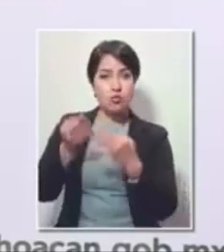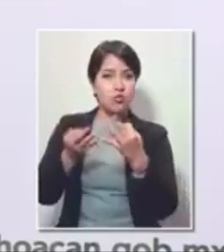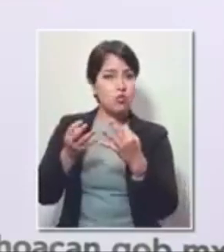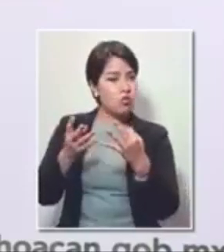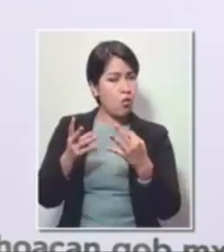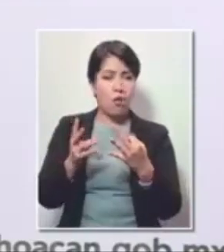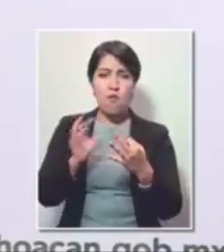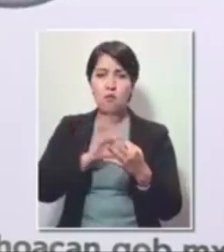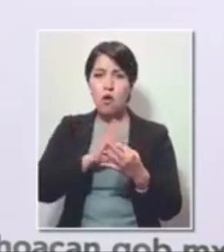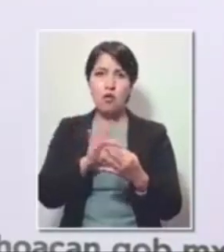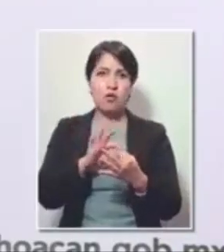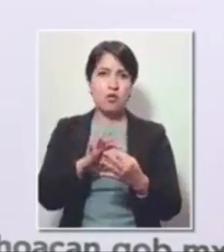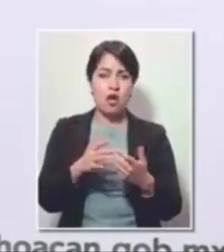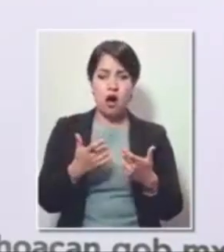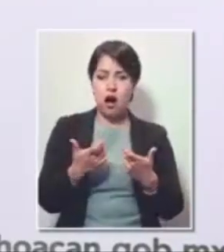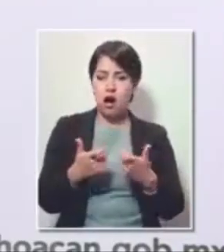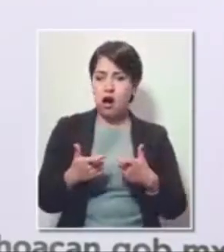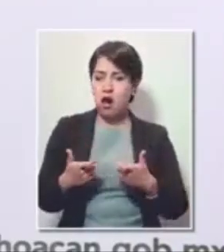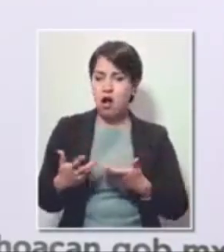se amorcille,